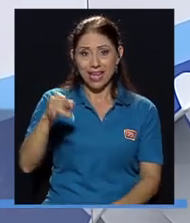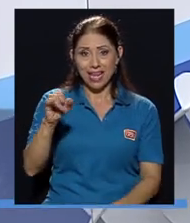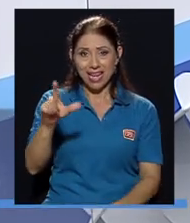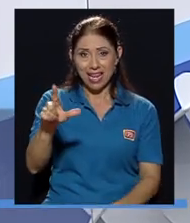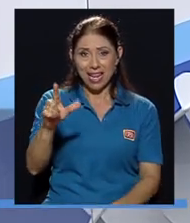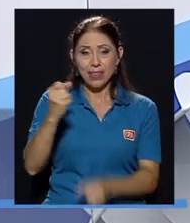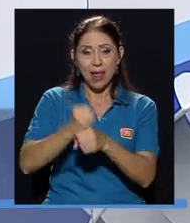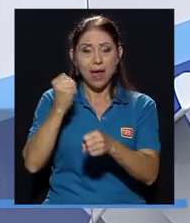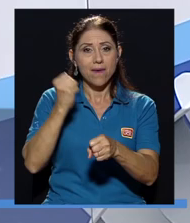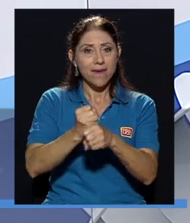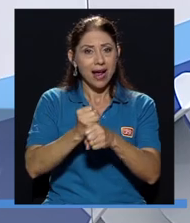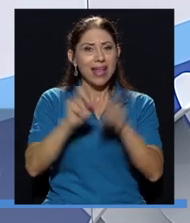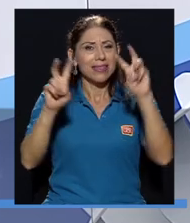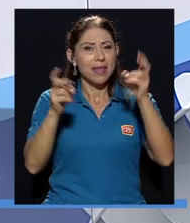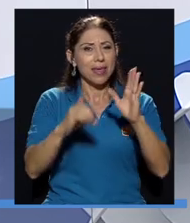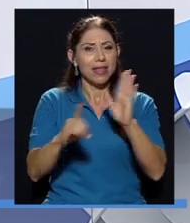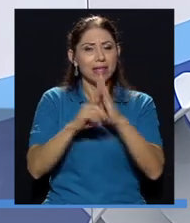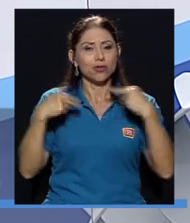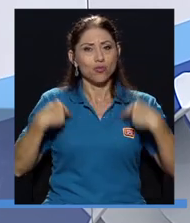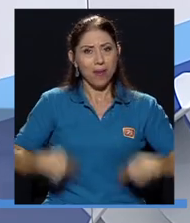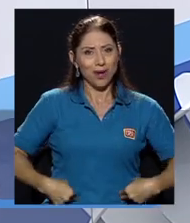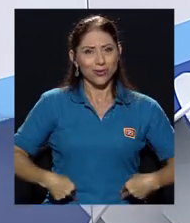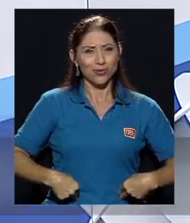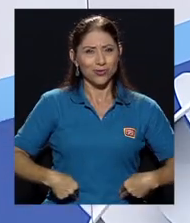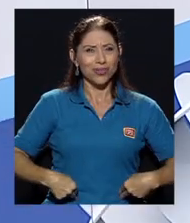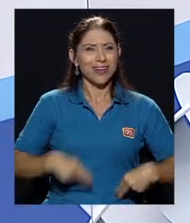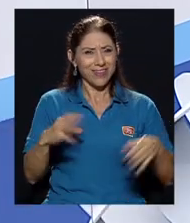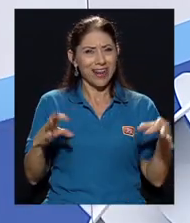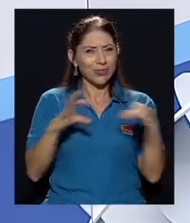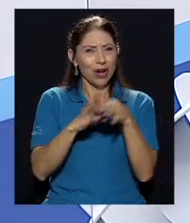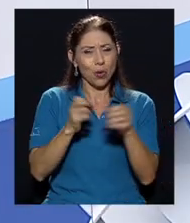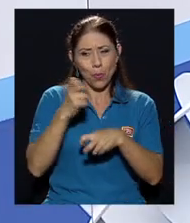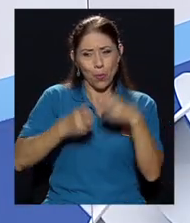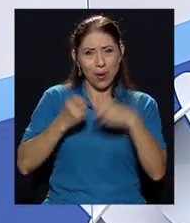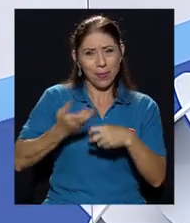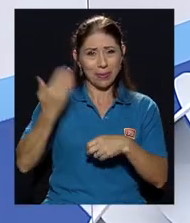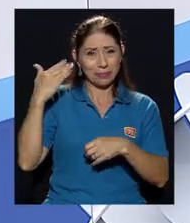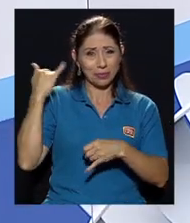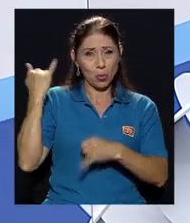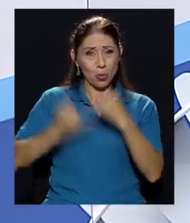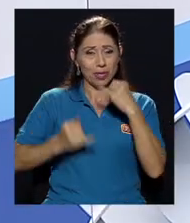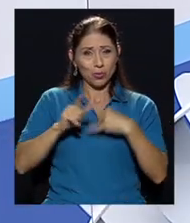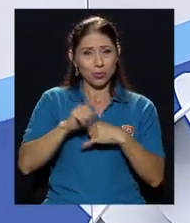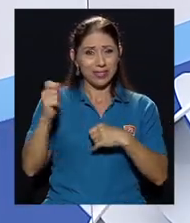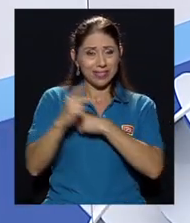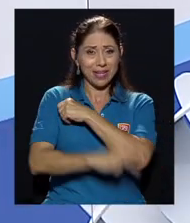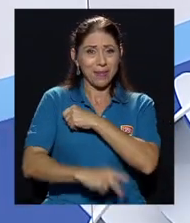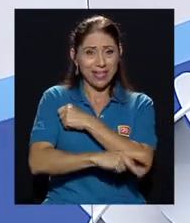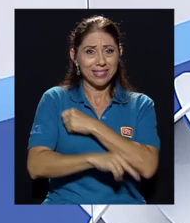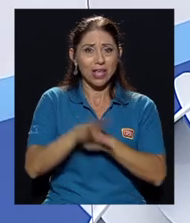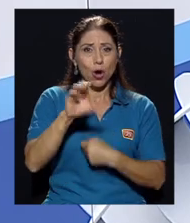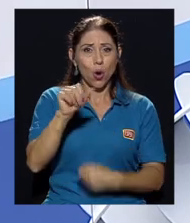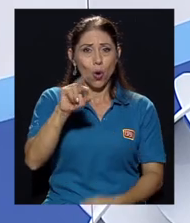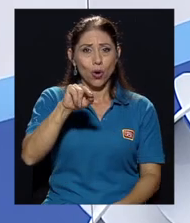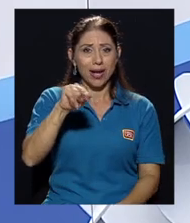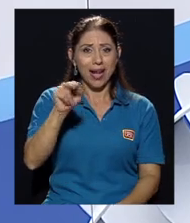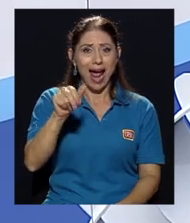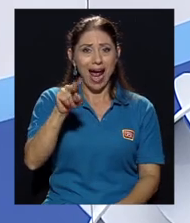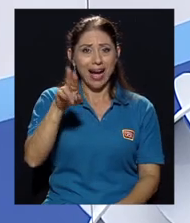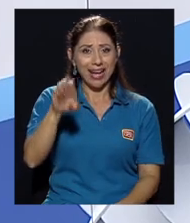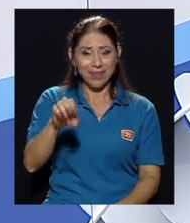con lo que hemos estado viviendo en los últimos meses en el país verdad y con la declaratoria de con aire de este año como un año para los derechos